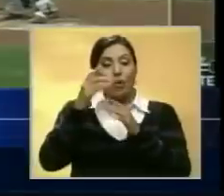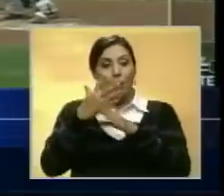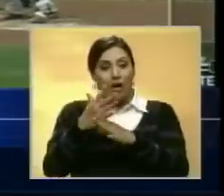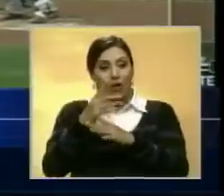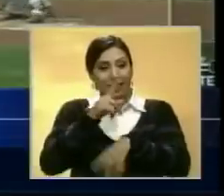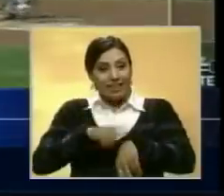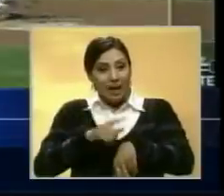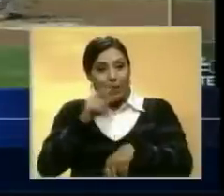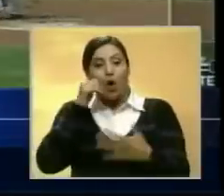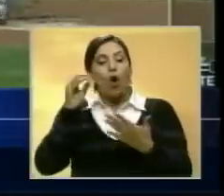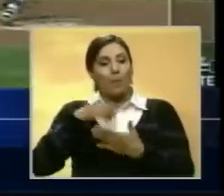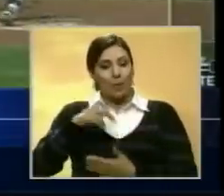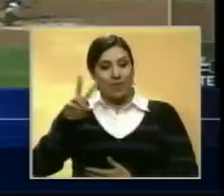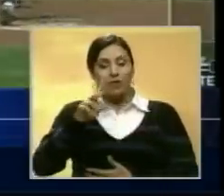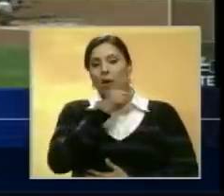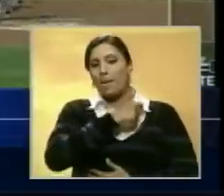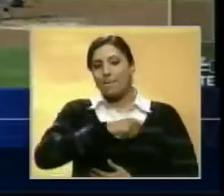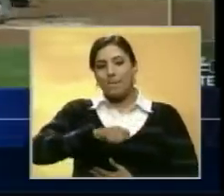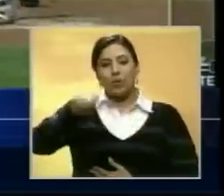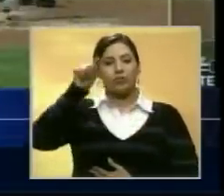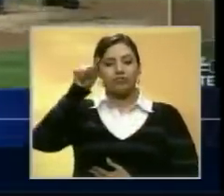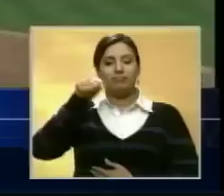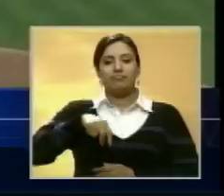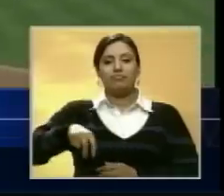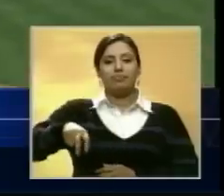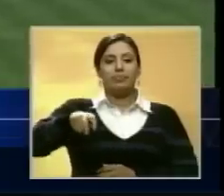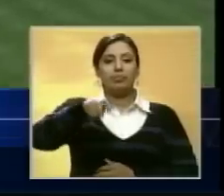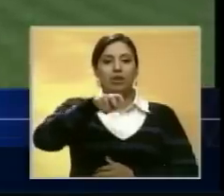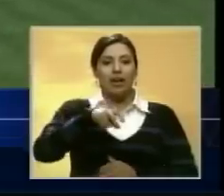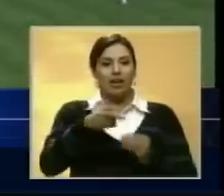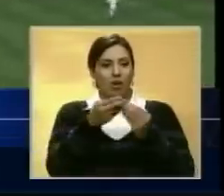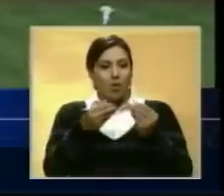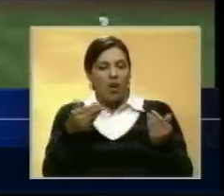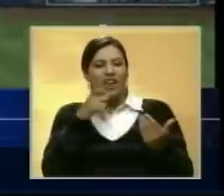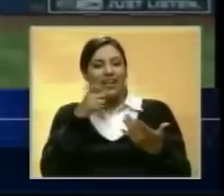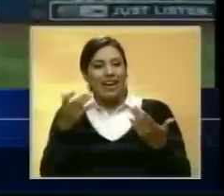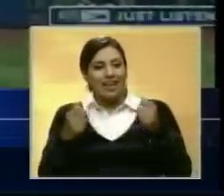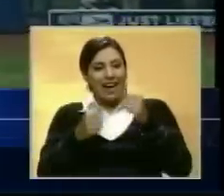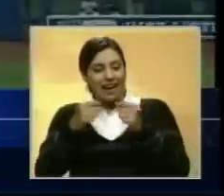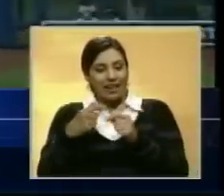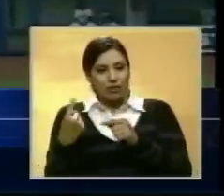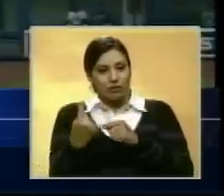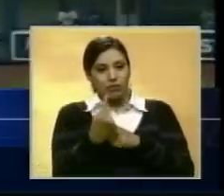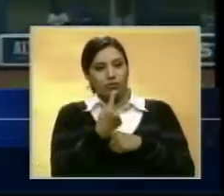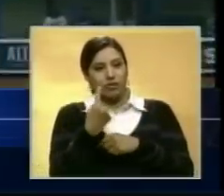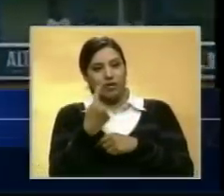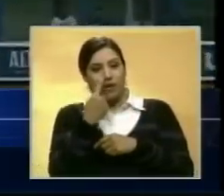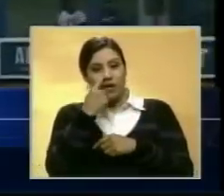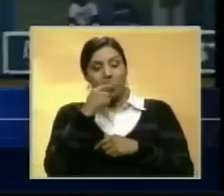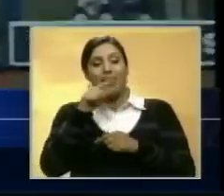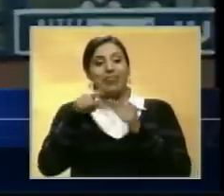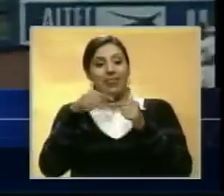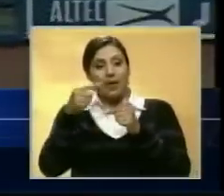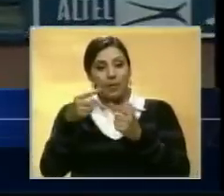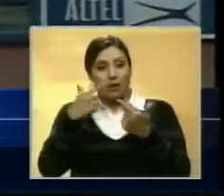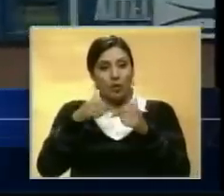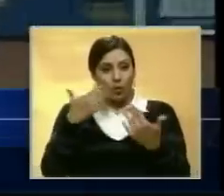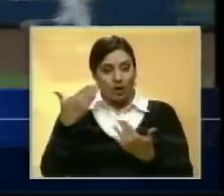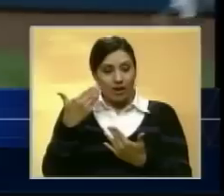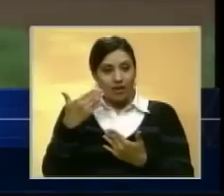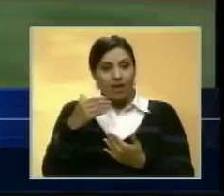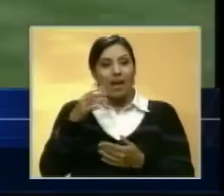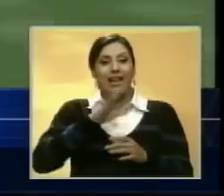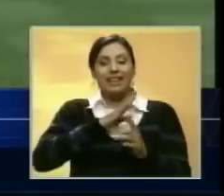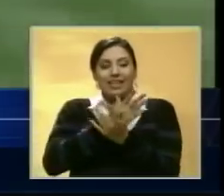Ramos conectaba este sencillo por el jardín derecho, impulsaba la carrera de Jason Worth y seguidamente Bryce Harper